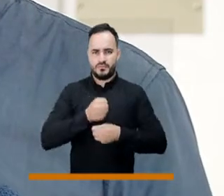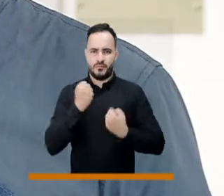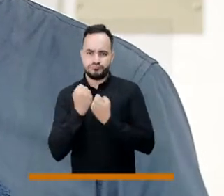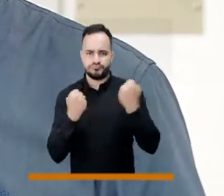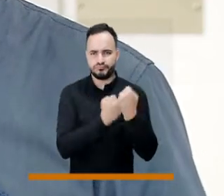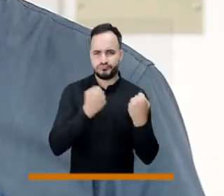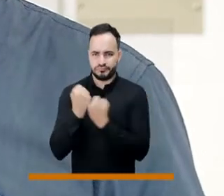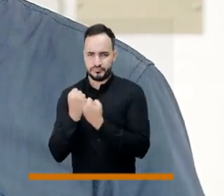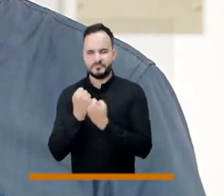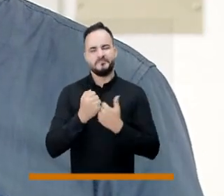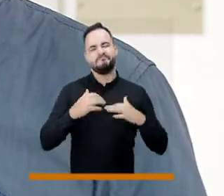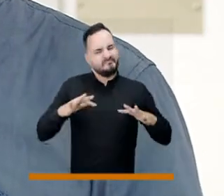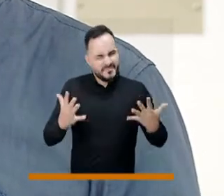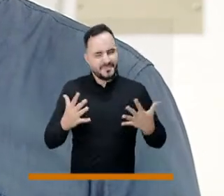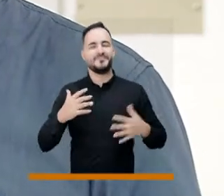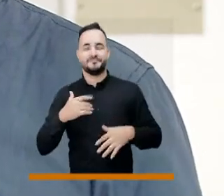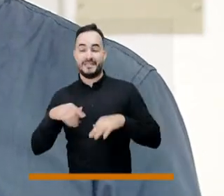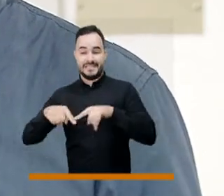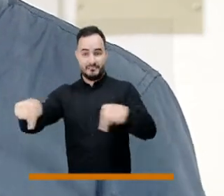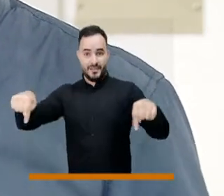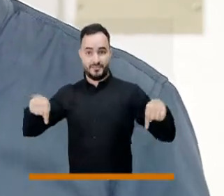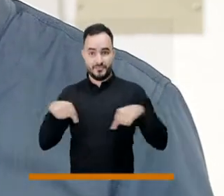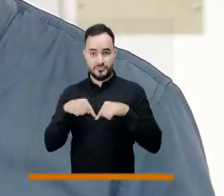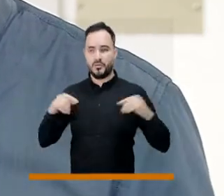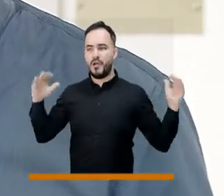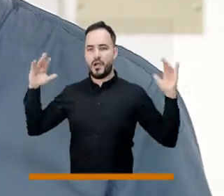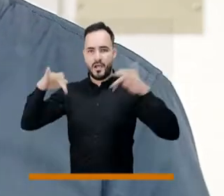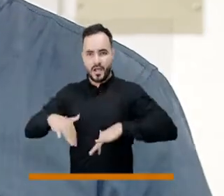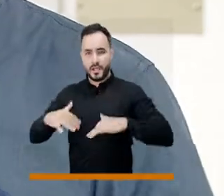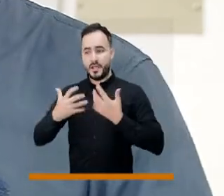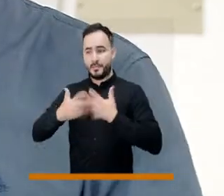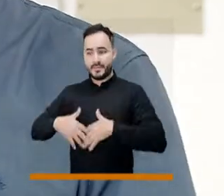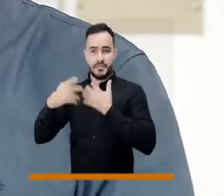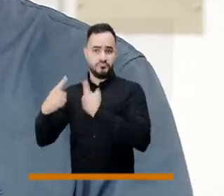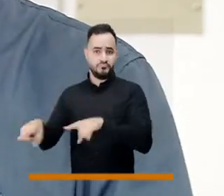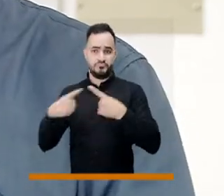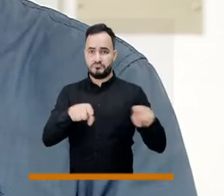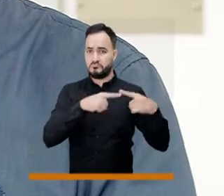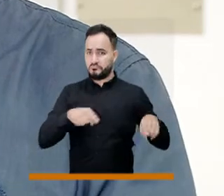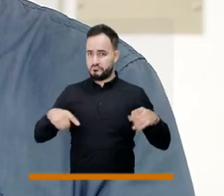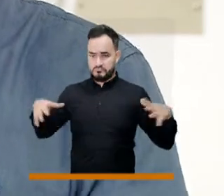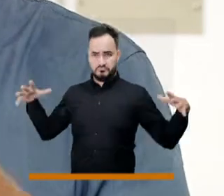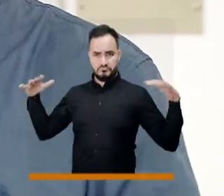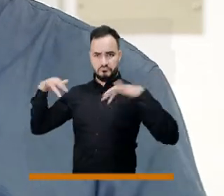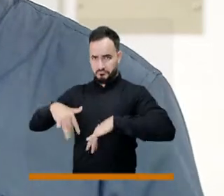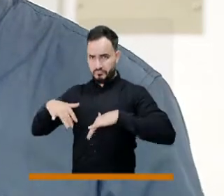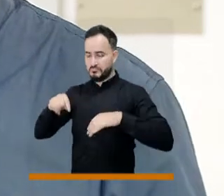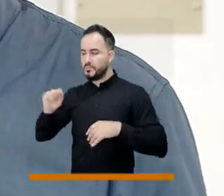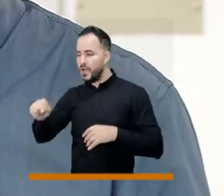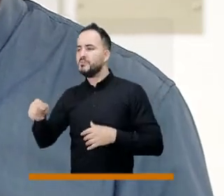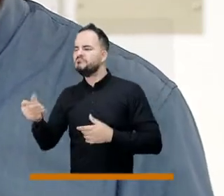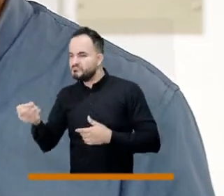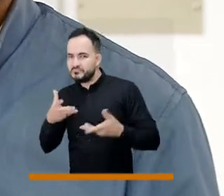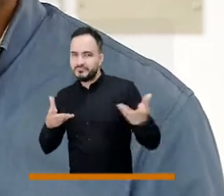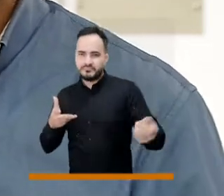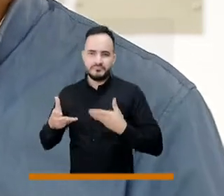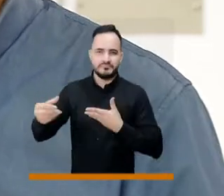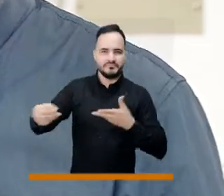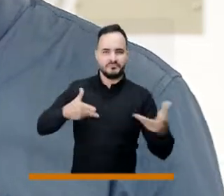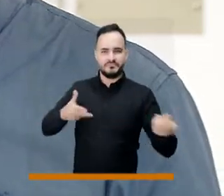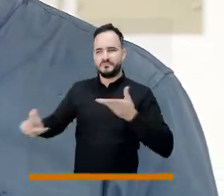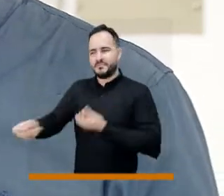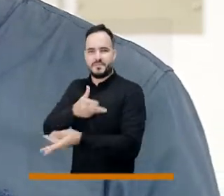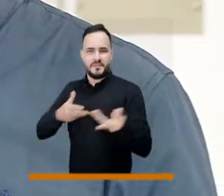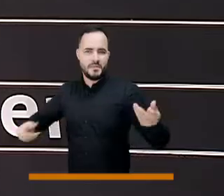donde se encuentran varias empresas, personas emprendedoras que pueden utilizar ese espacio para co-crear o para, digamos